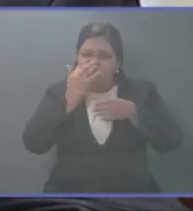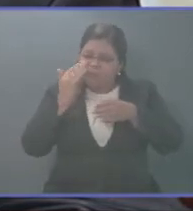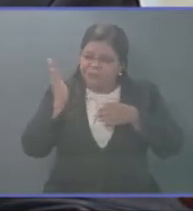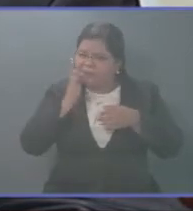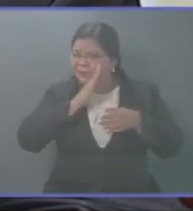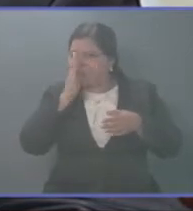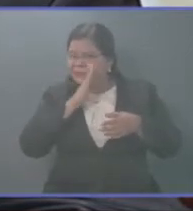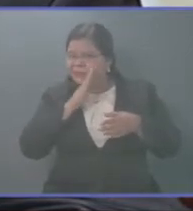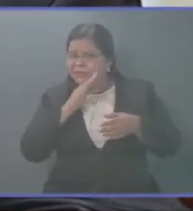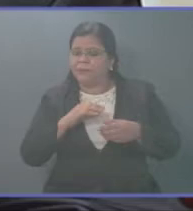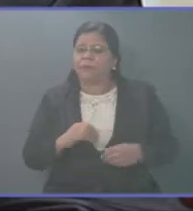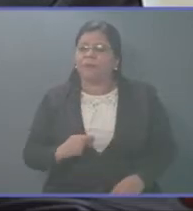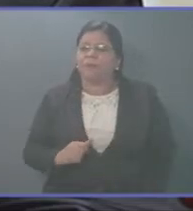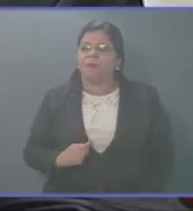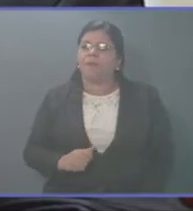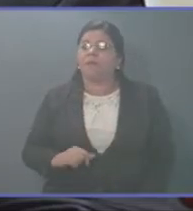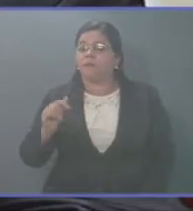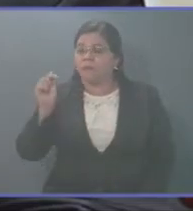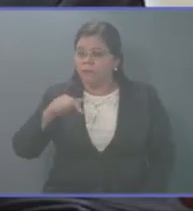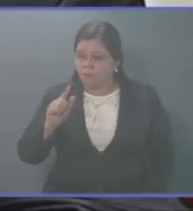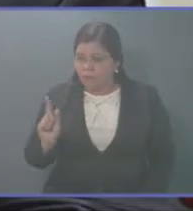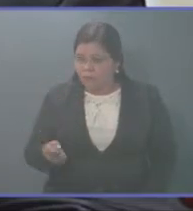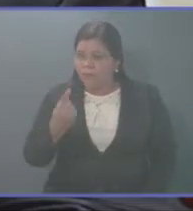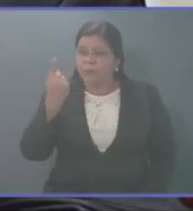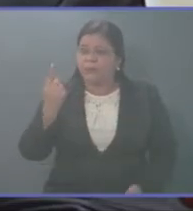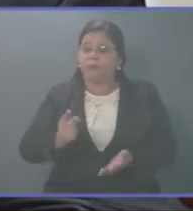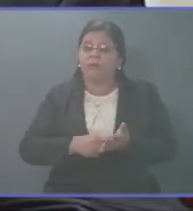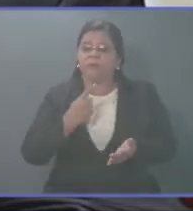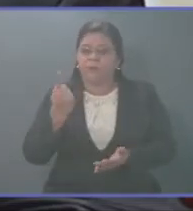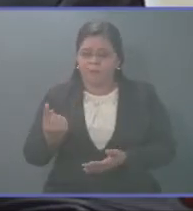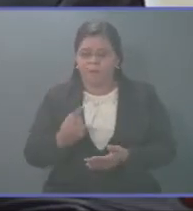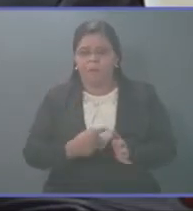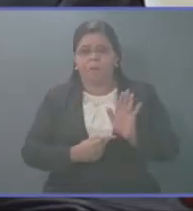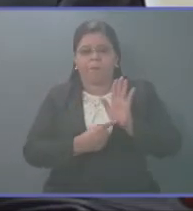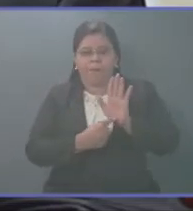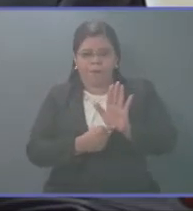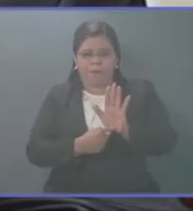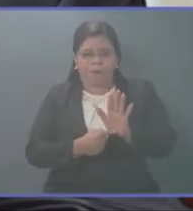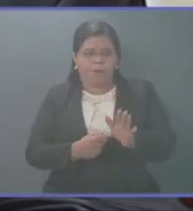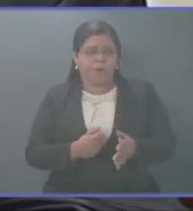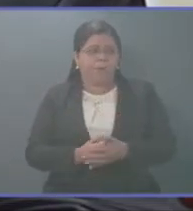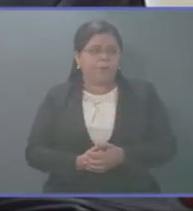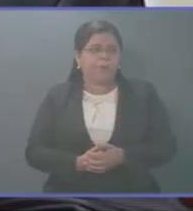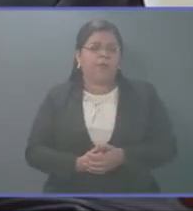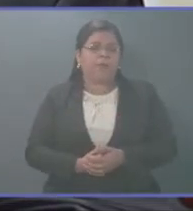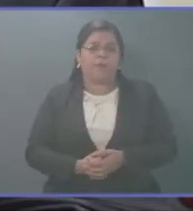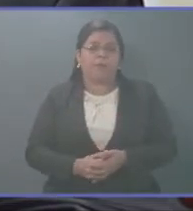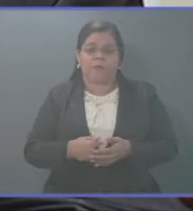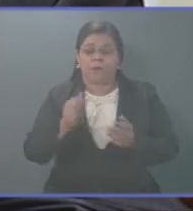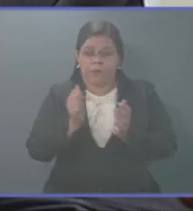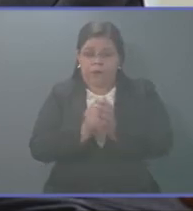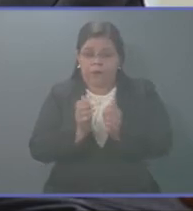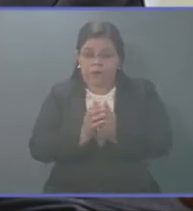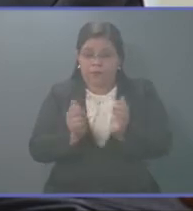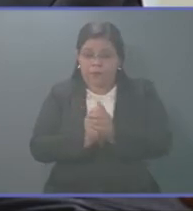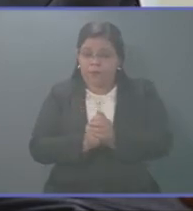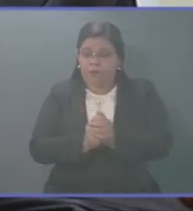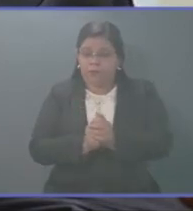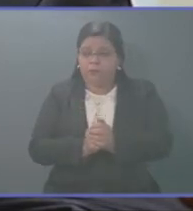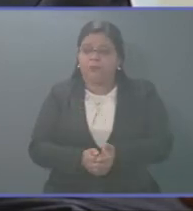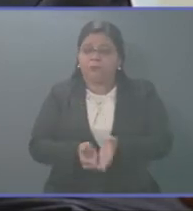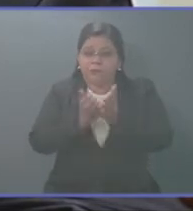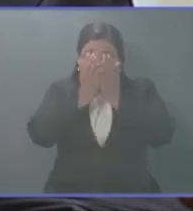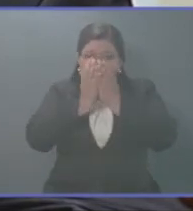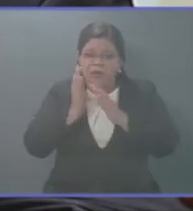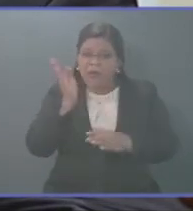color. Es la primera vez que se hace evidente una crisis de agua